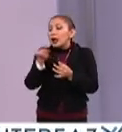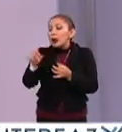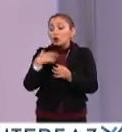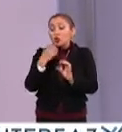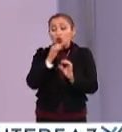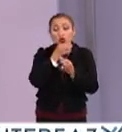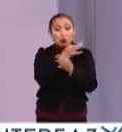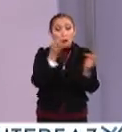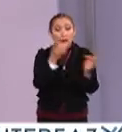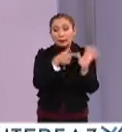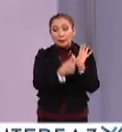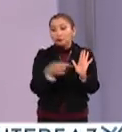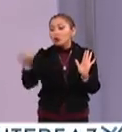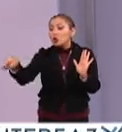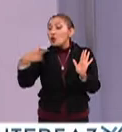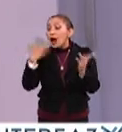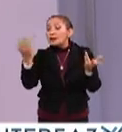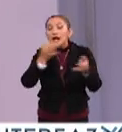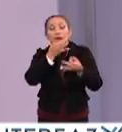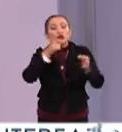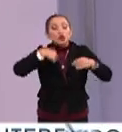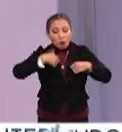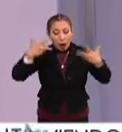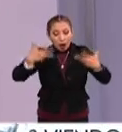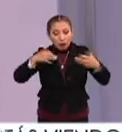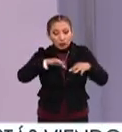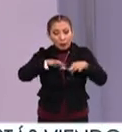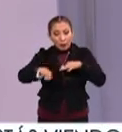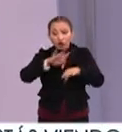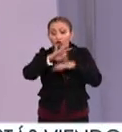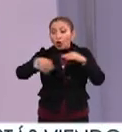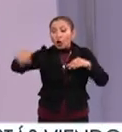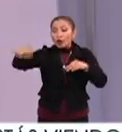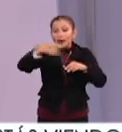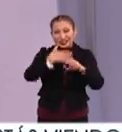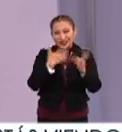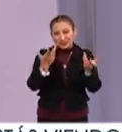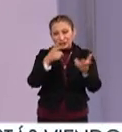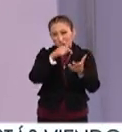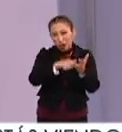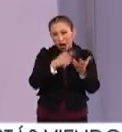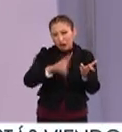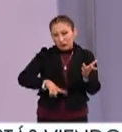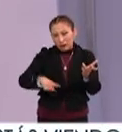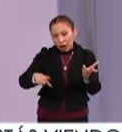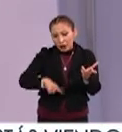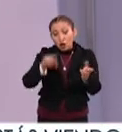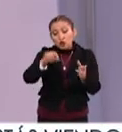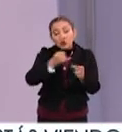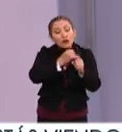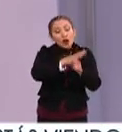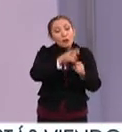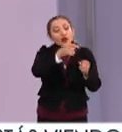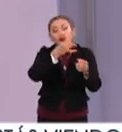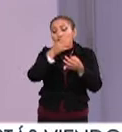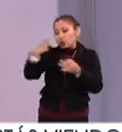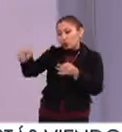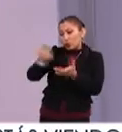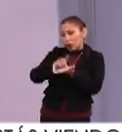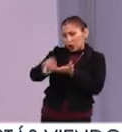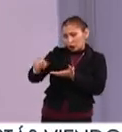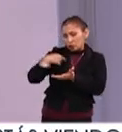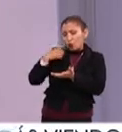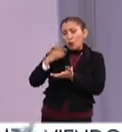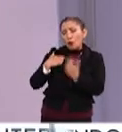máxima publicidad. Informar a la ciudadanía qué es lo que está haciendo todas las entidades públicas dotarlas de información sobre sus